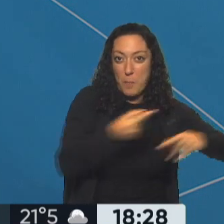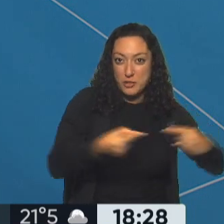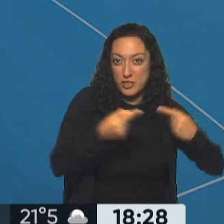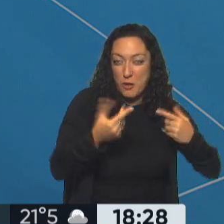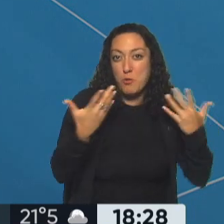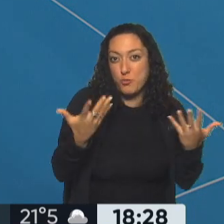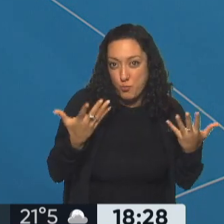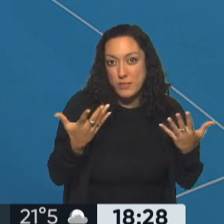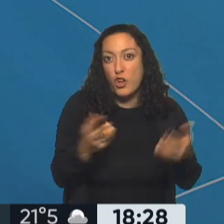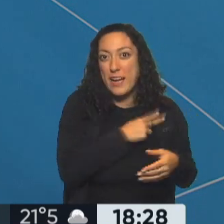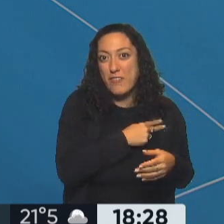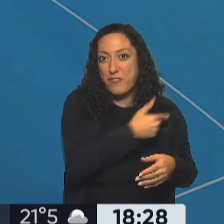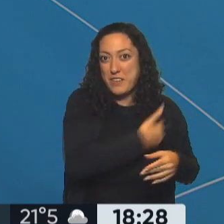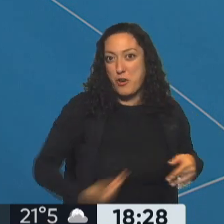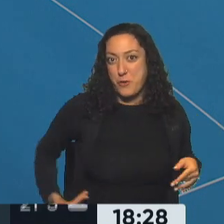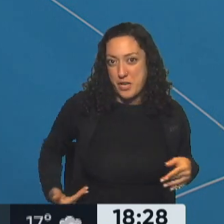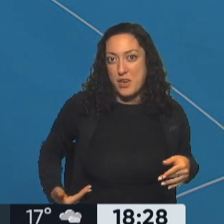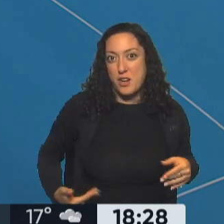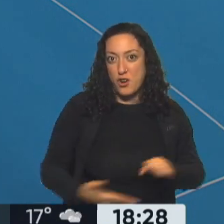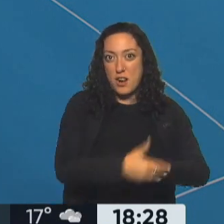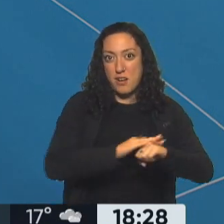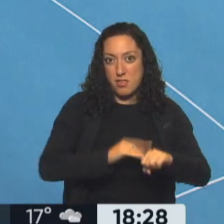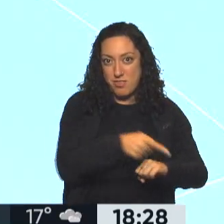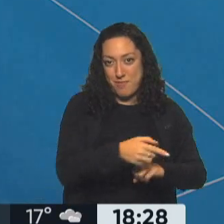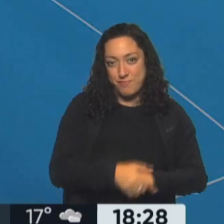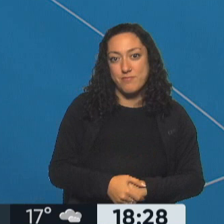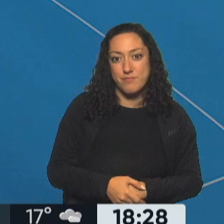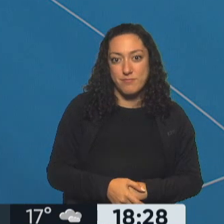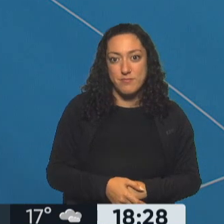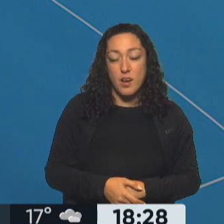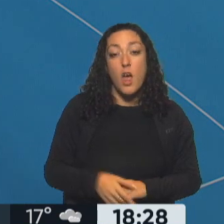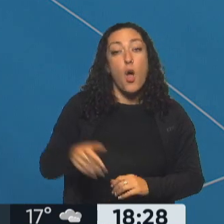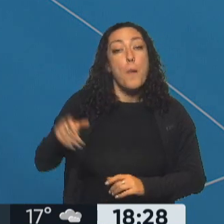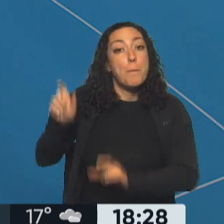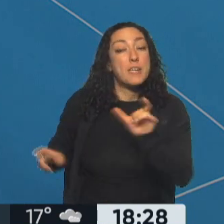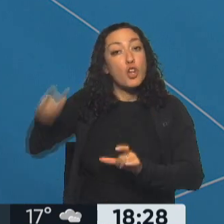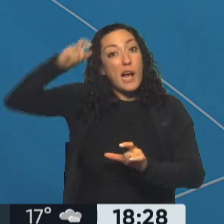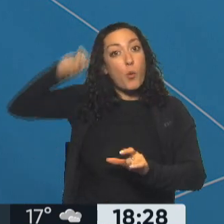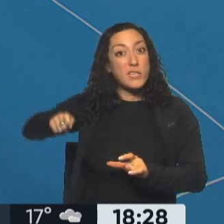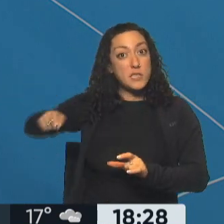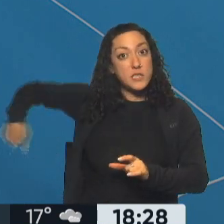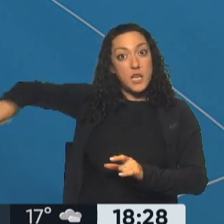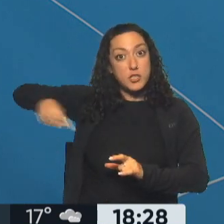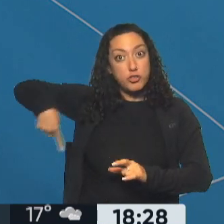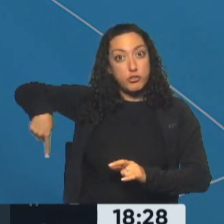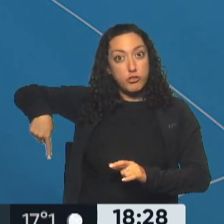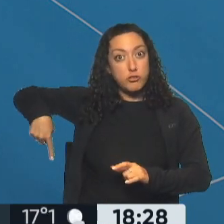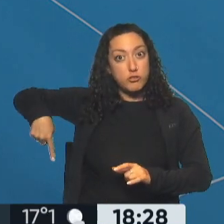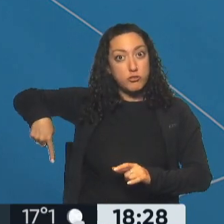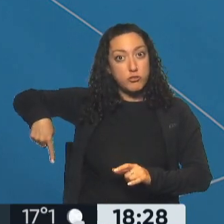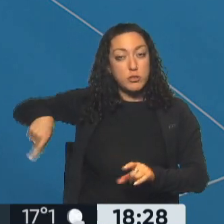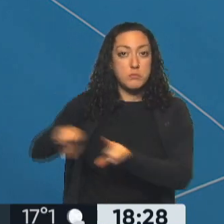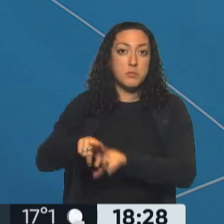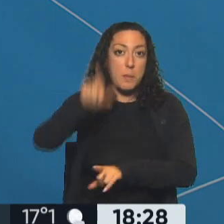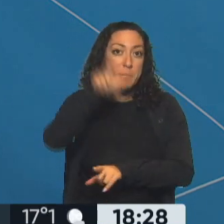refiero al jefe de gobierno de la Ciudad Autónoma de Buenos Aires, ¿no? Los jueces de la Corte es como que siguen los designios de quien lo puso a